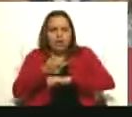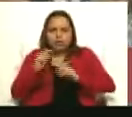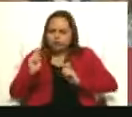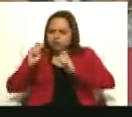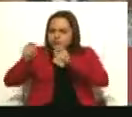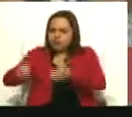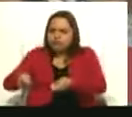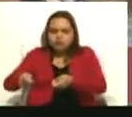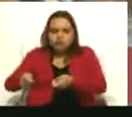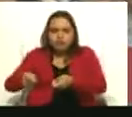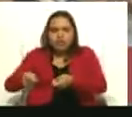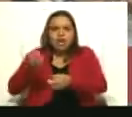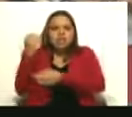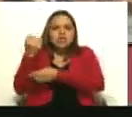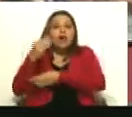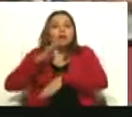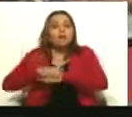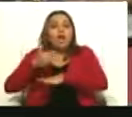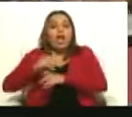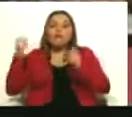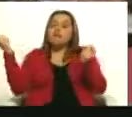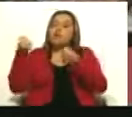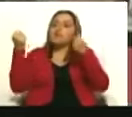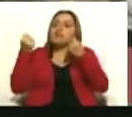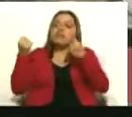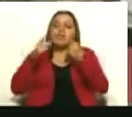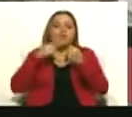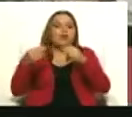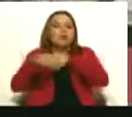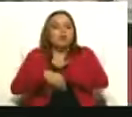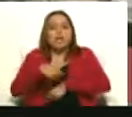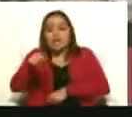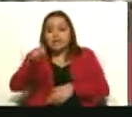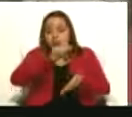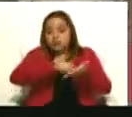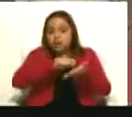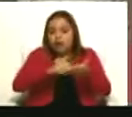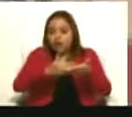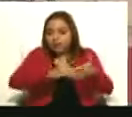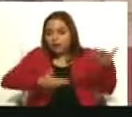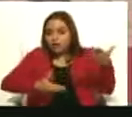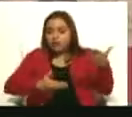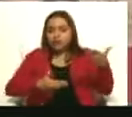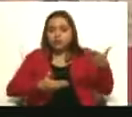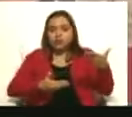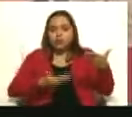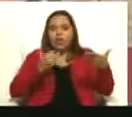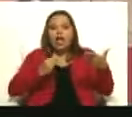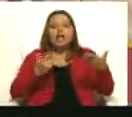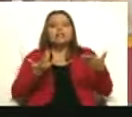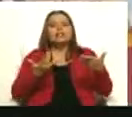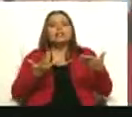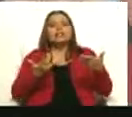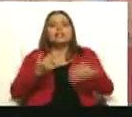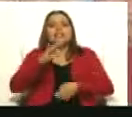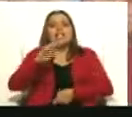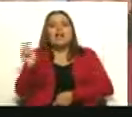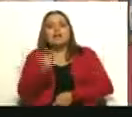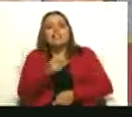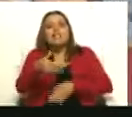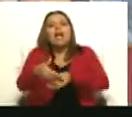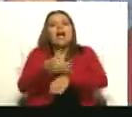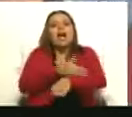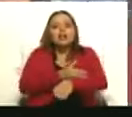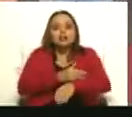al Parlamento guyanés porque hubo protestas. Esa carta es data de 3 meses